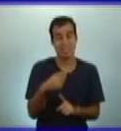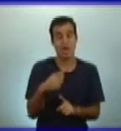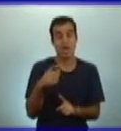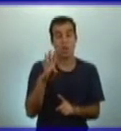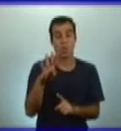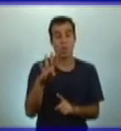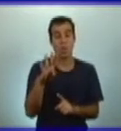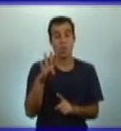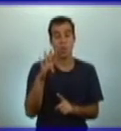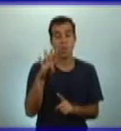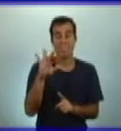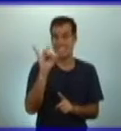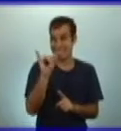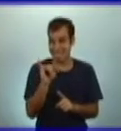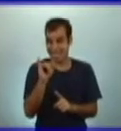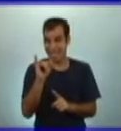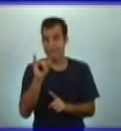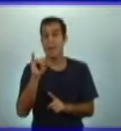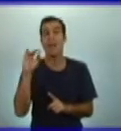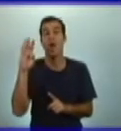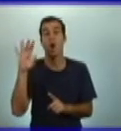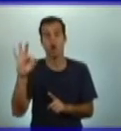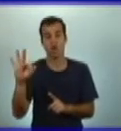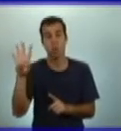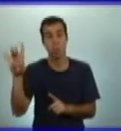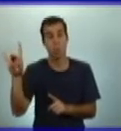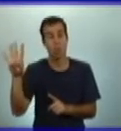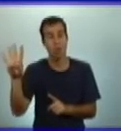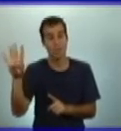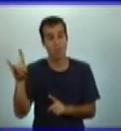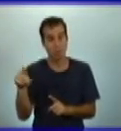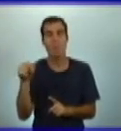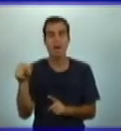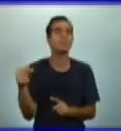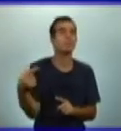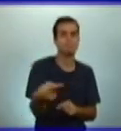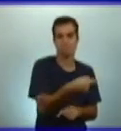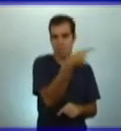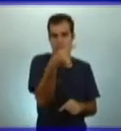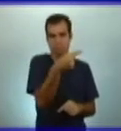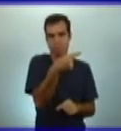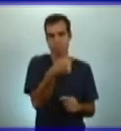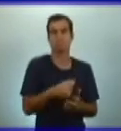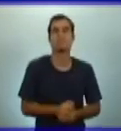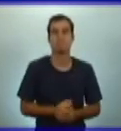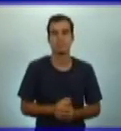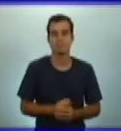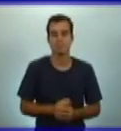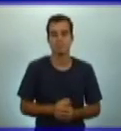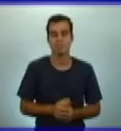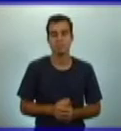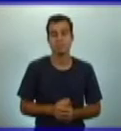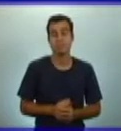46.849, se convierte en minuendo. Y planteamos entonces como sustraendo el